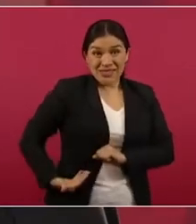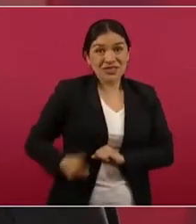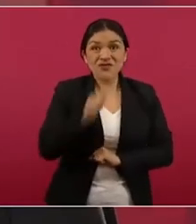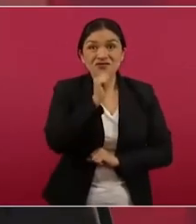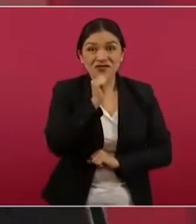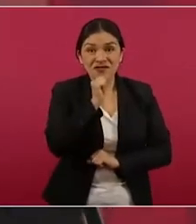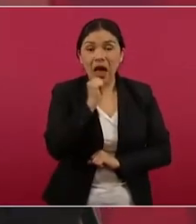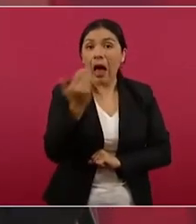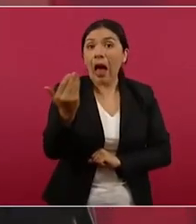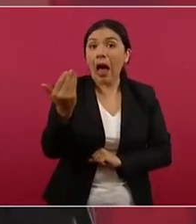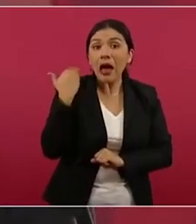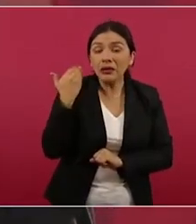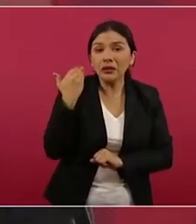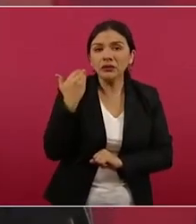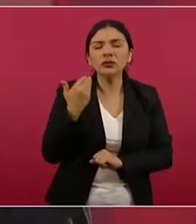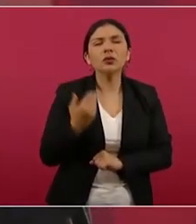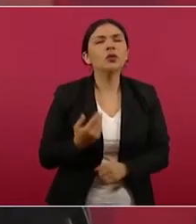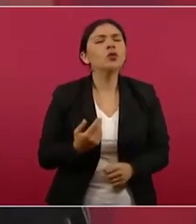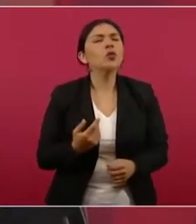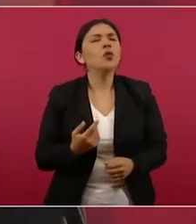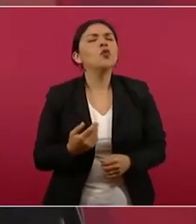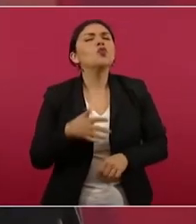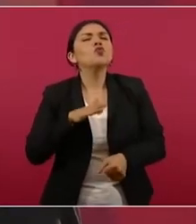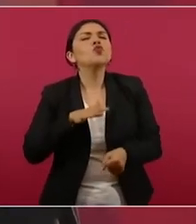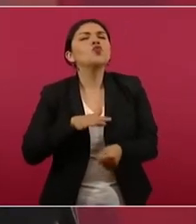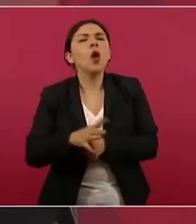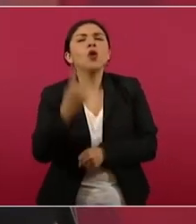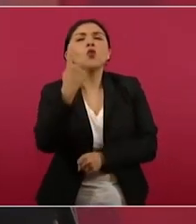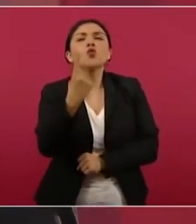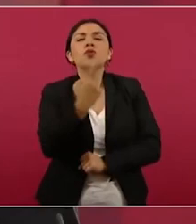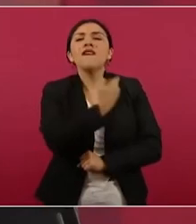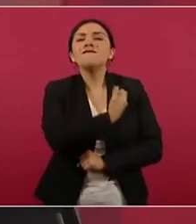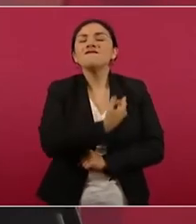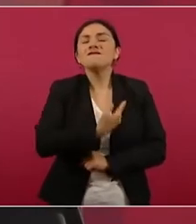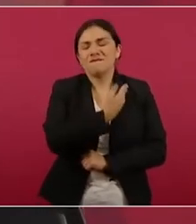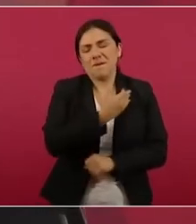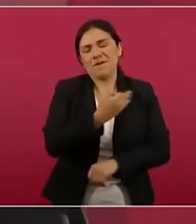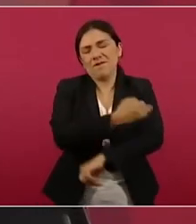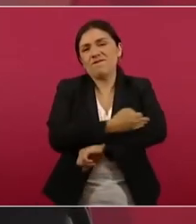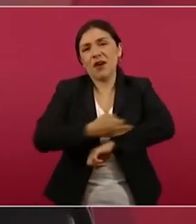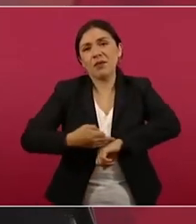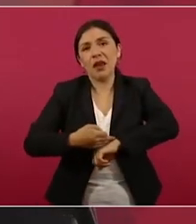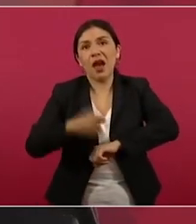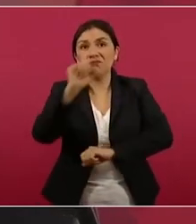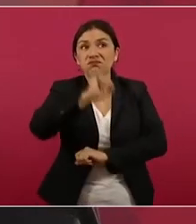una familia que aparecía en la lista de Forbes